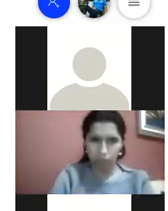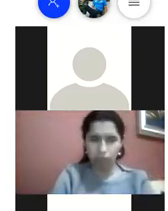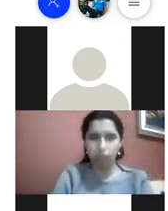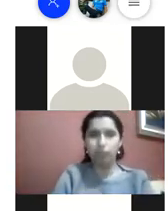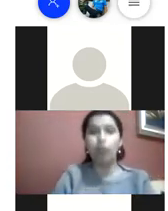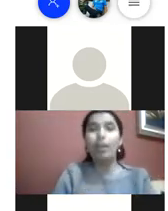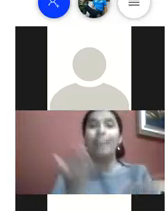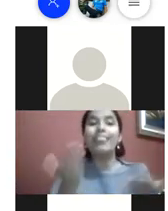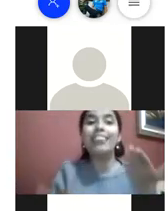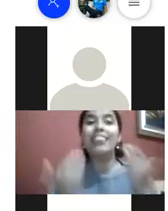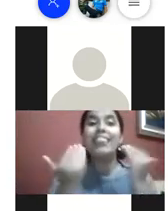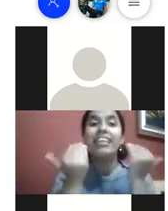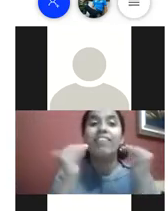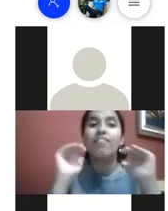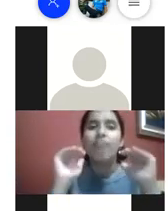Es 99%.